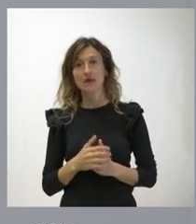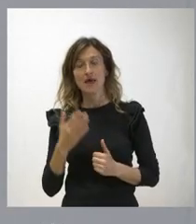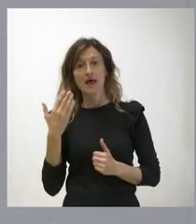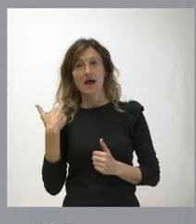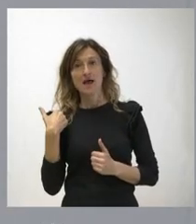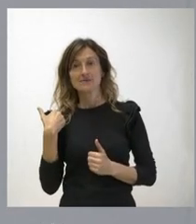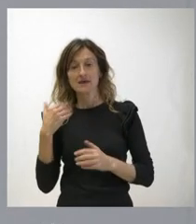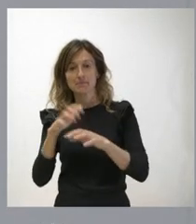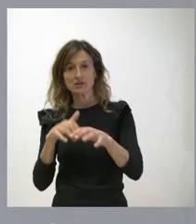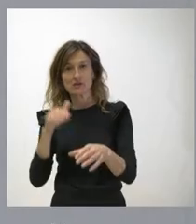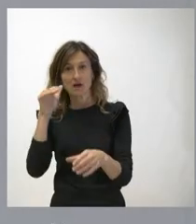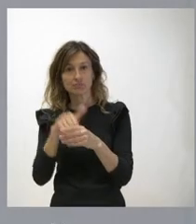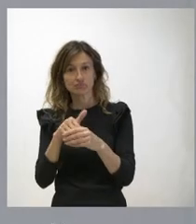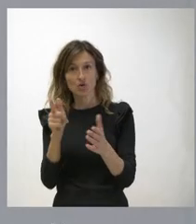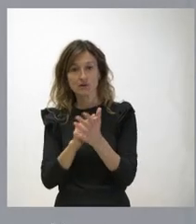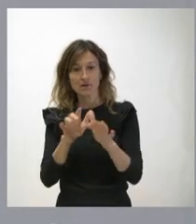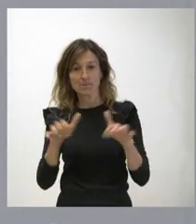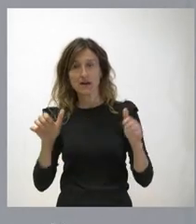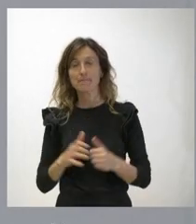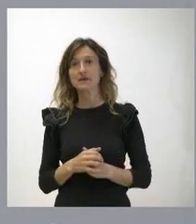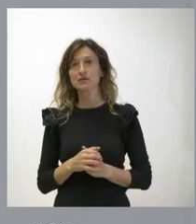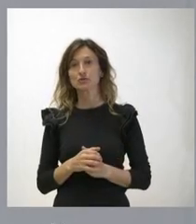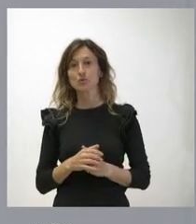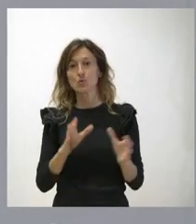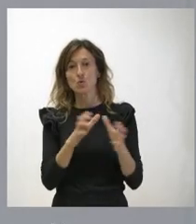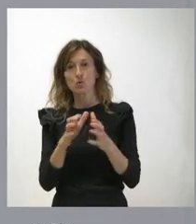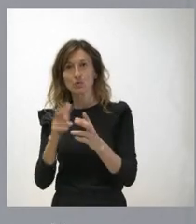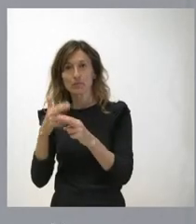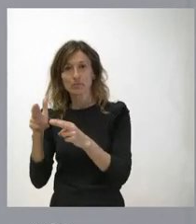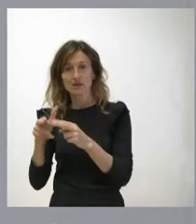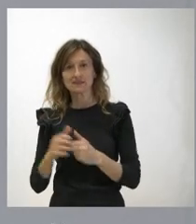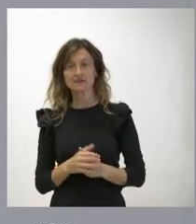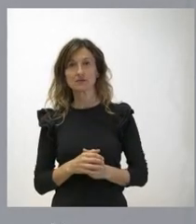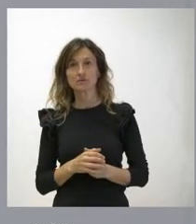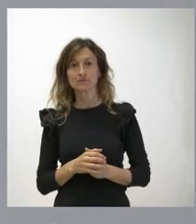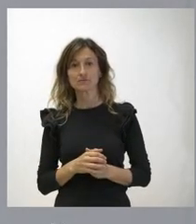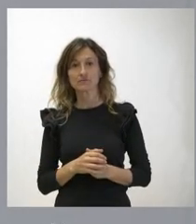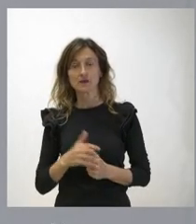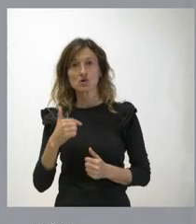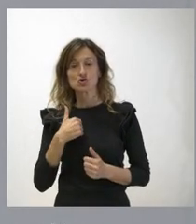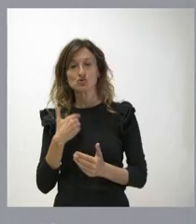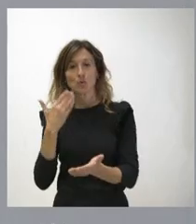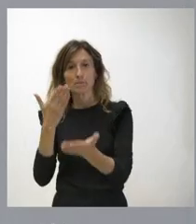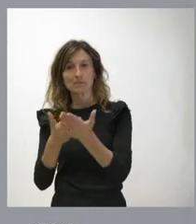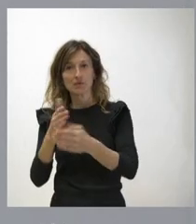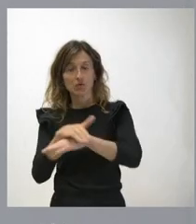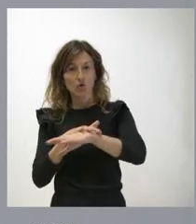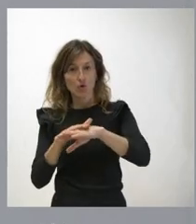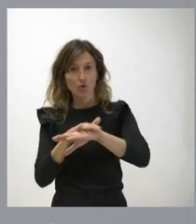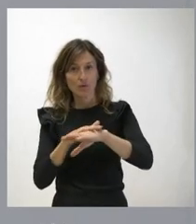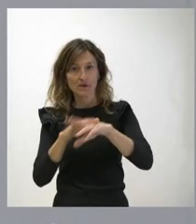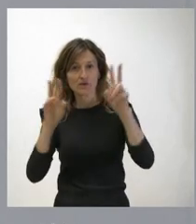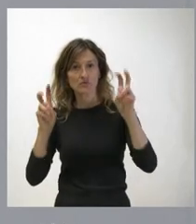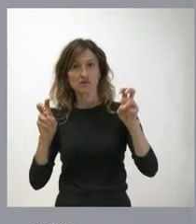una amplia May oría del parlamento por todo tipo de grupos políticos que yo le pida algo al gobierno en esta